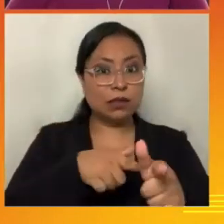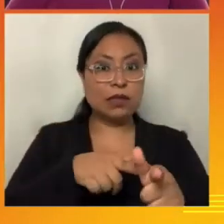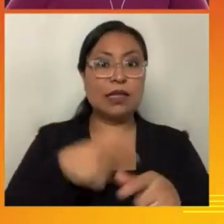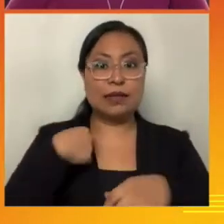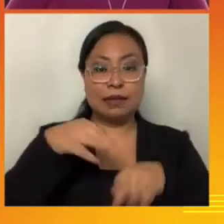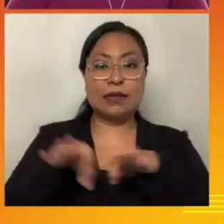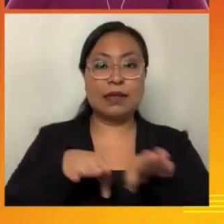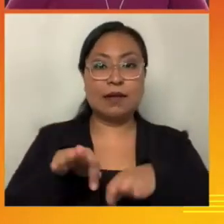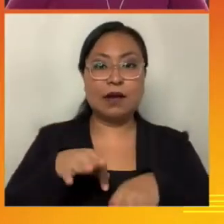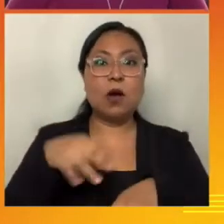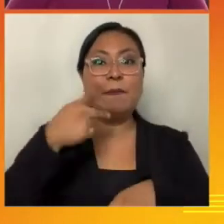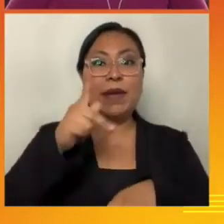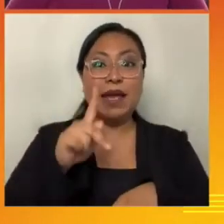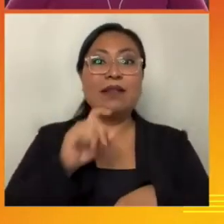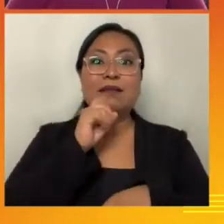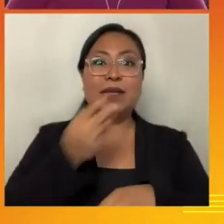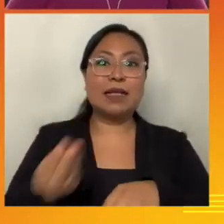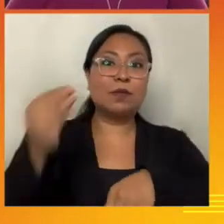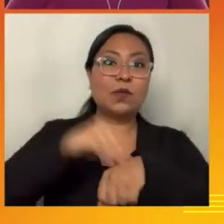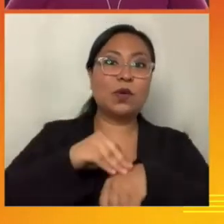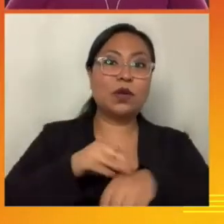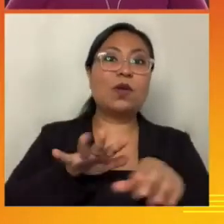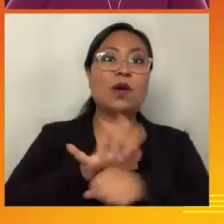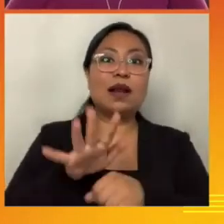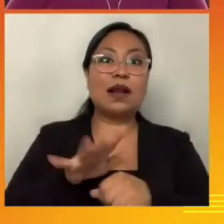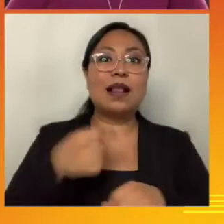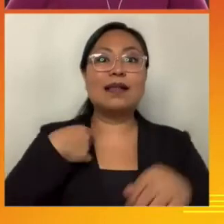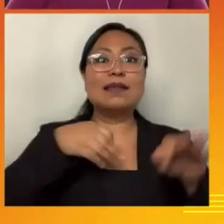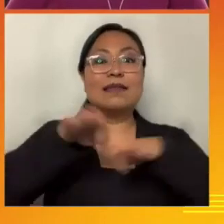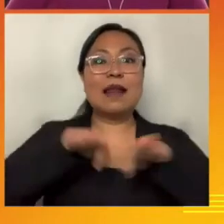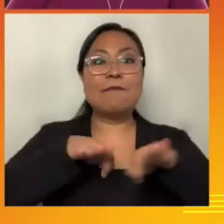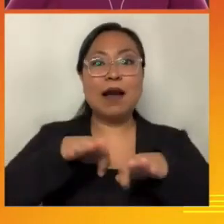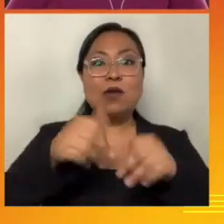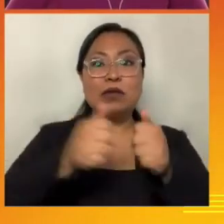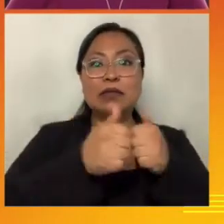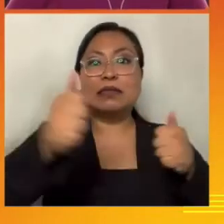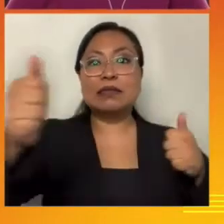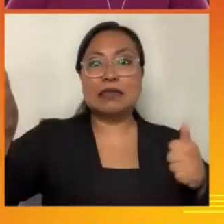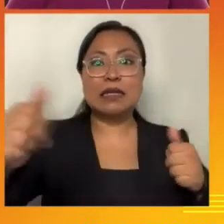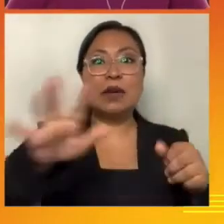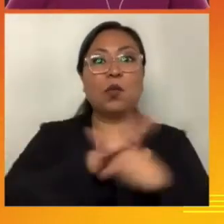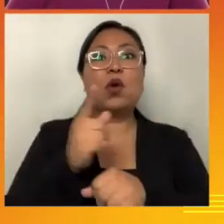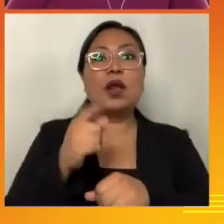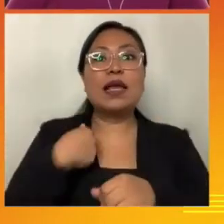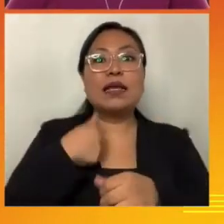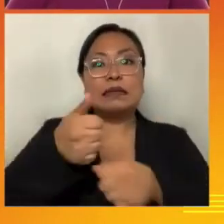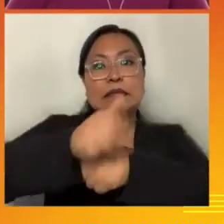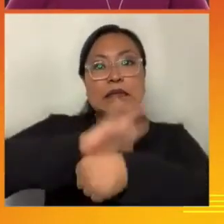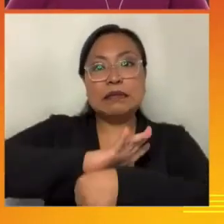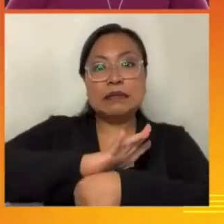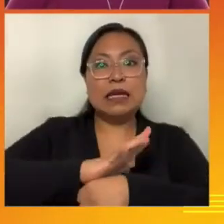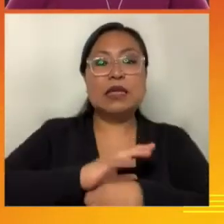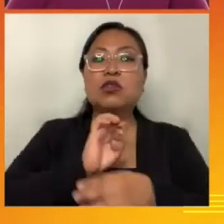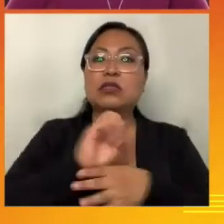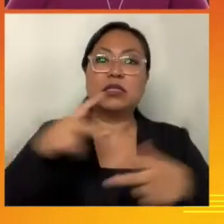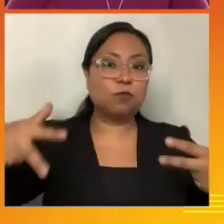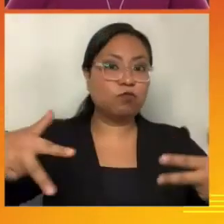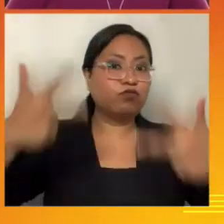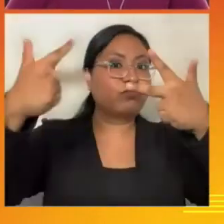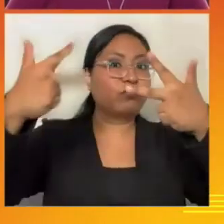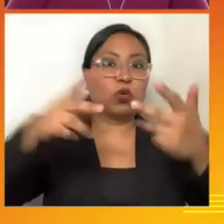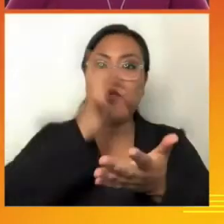del trabajo remoto y el trabajo a distancia por la emergencia por el COVID-19. Y bueno, todas estas